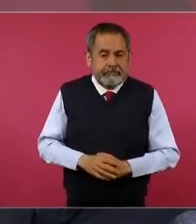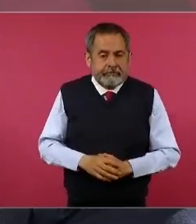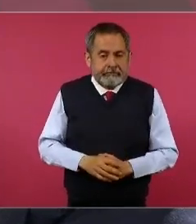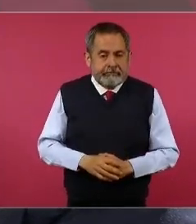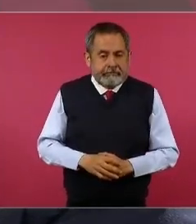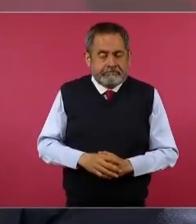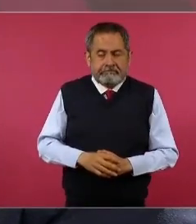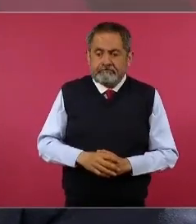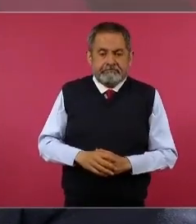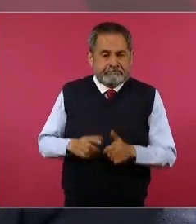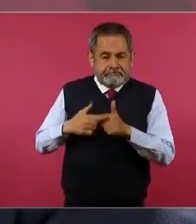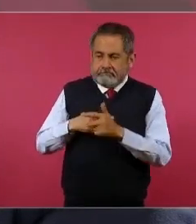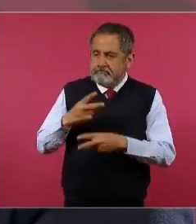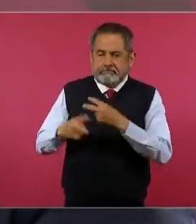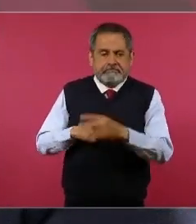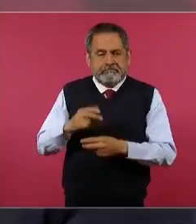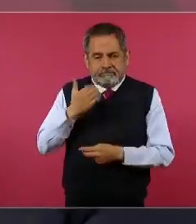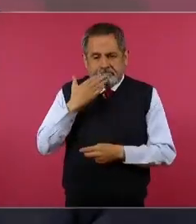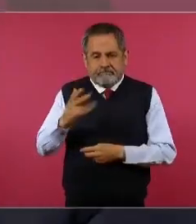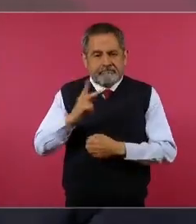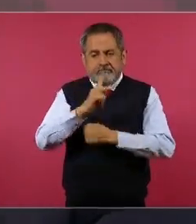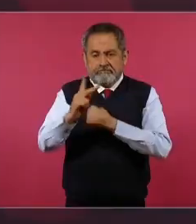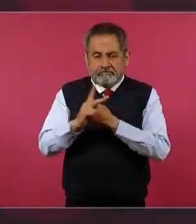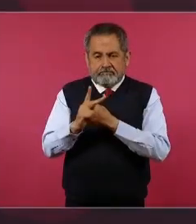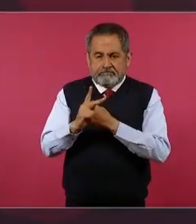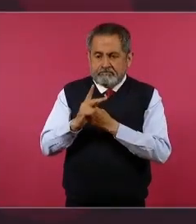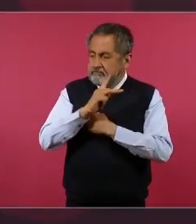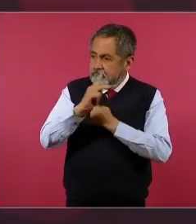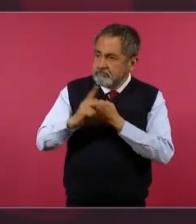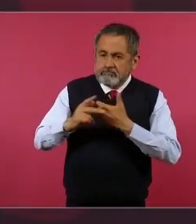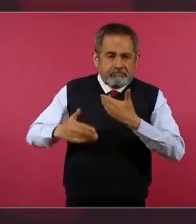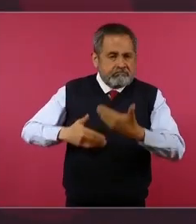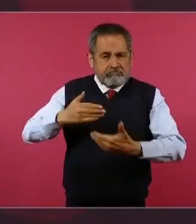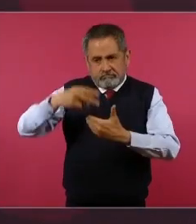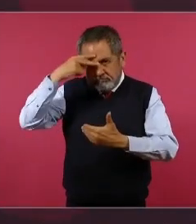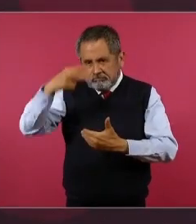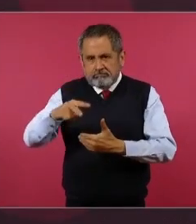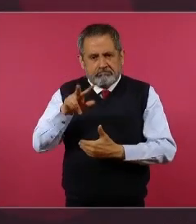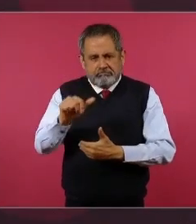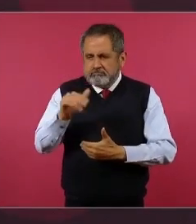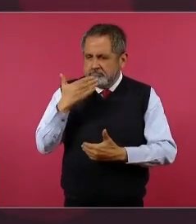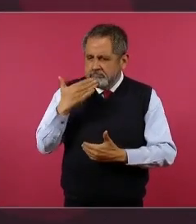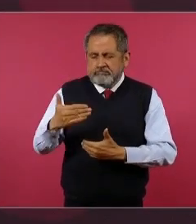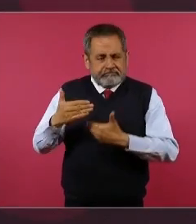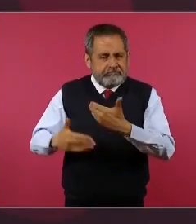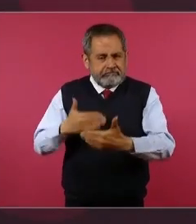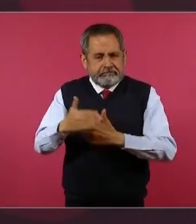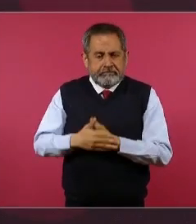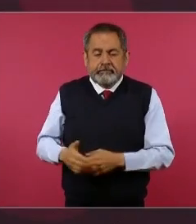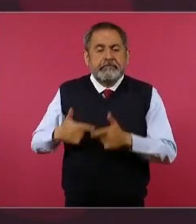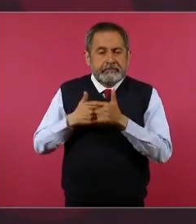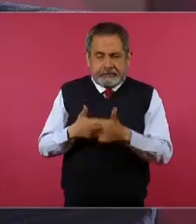y vamos bastante bien como país, que es lo más importante, y